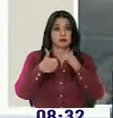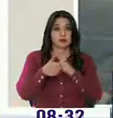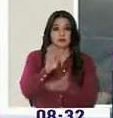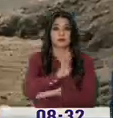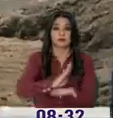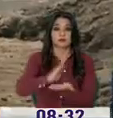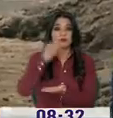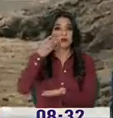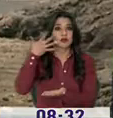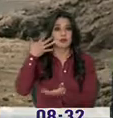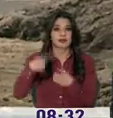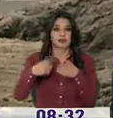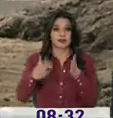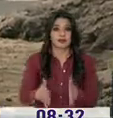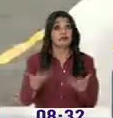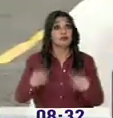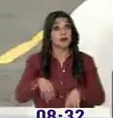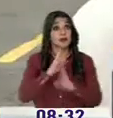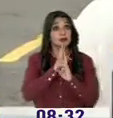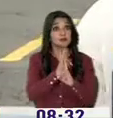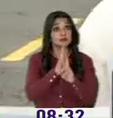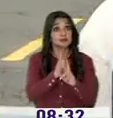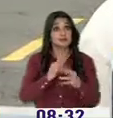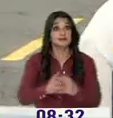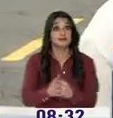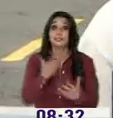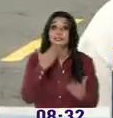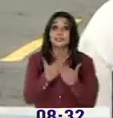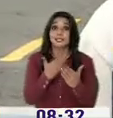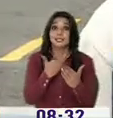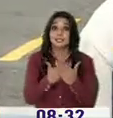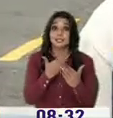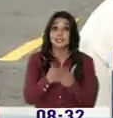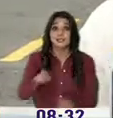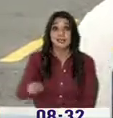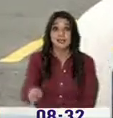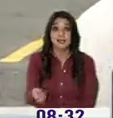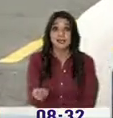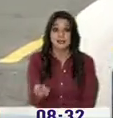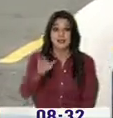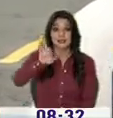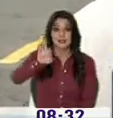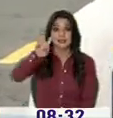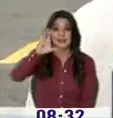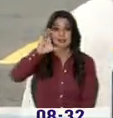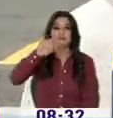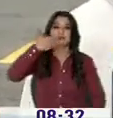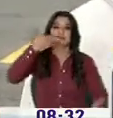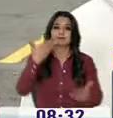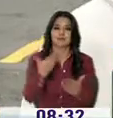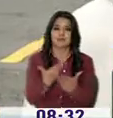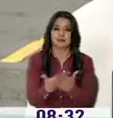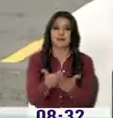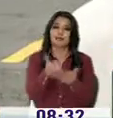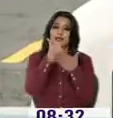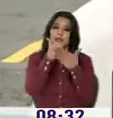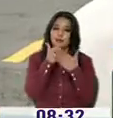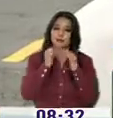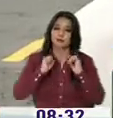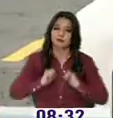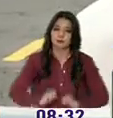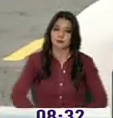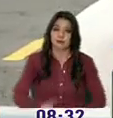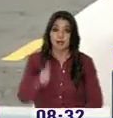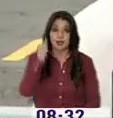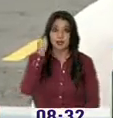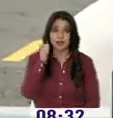Oriente Quiteño. Y llegó la respuesta. Gracias a la intervención del canal de TVC, ellos nos pudieron ayudar y el